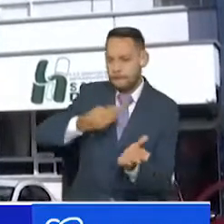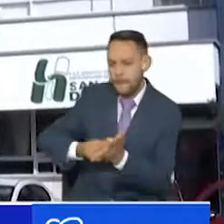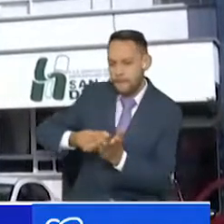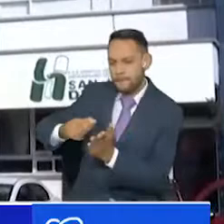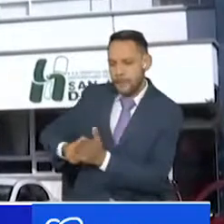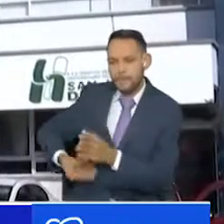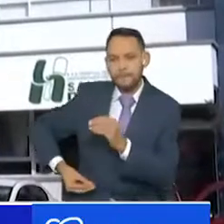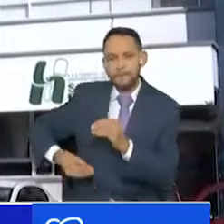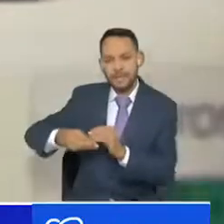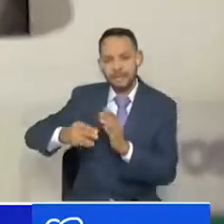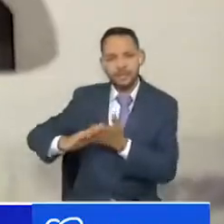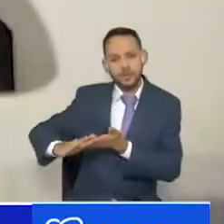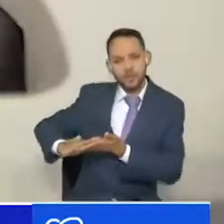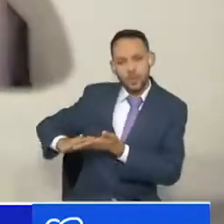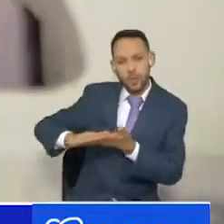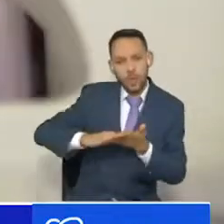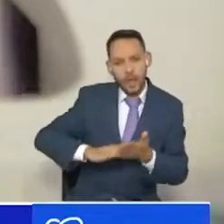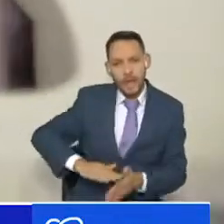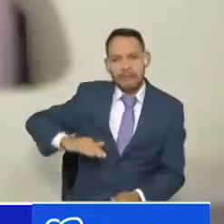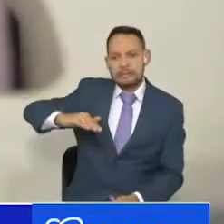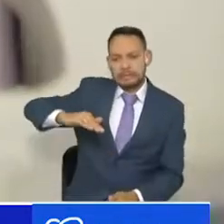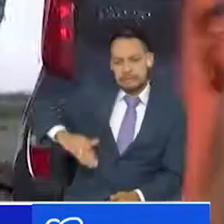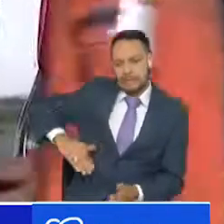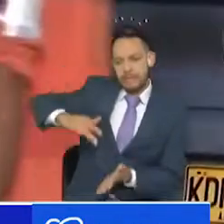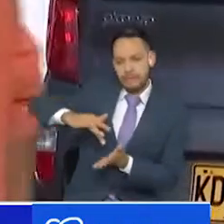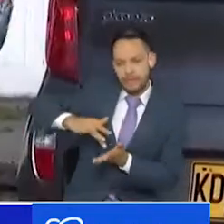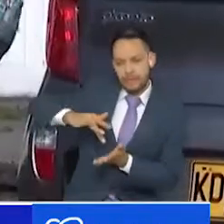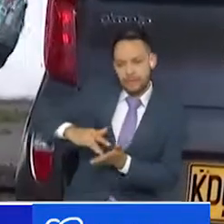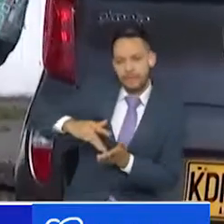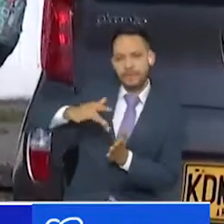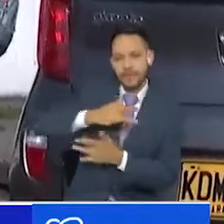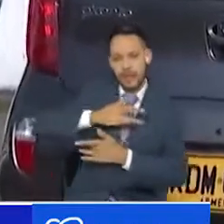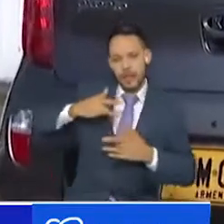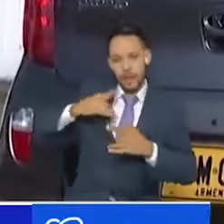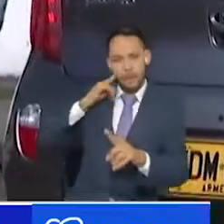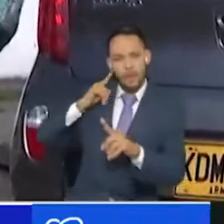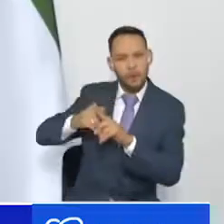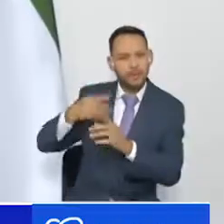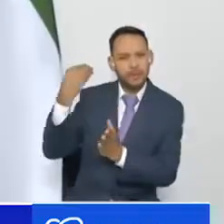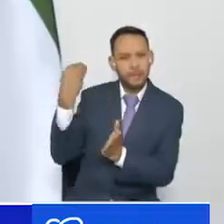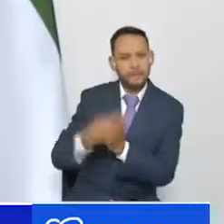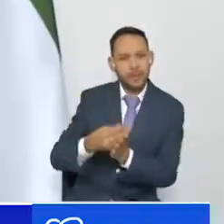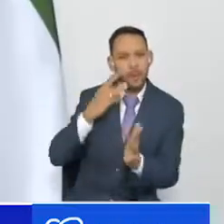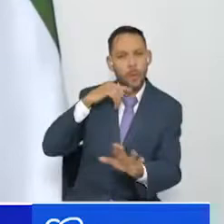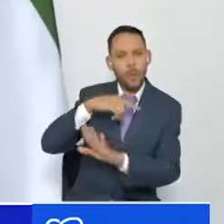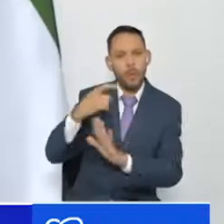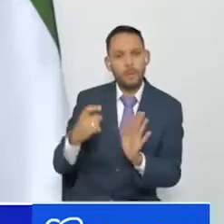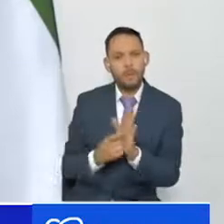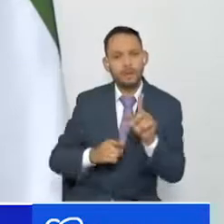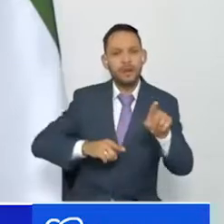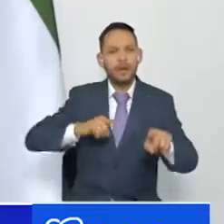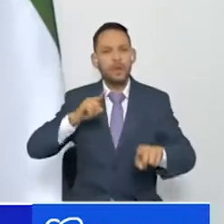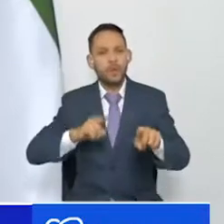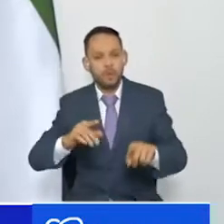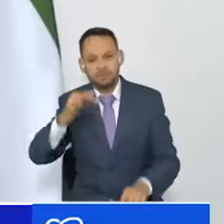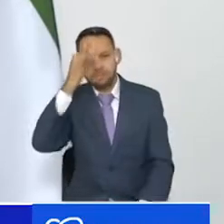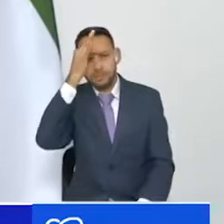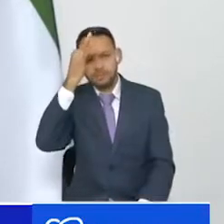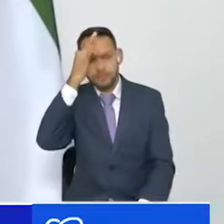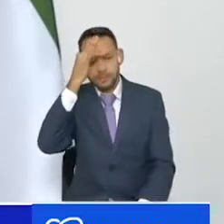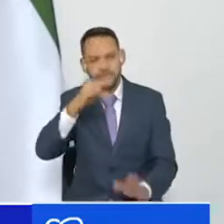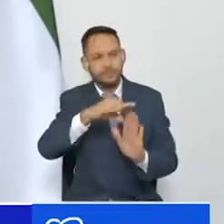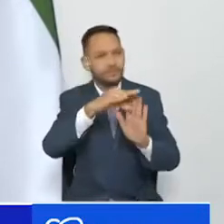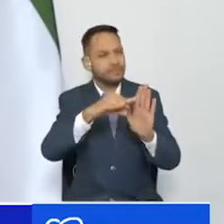hospitalaria y esas deudas históricas en el sector salud es uno de los objetivos que muchos de los hospitales públicos del departamento